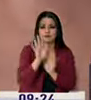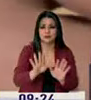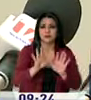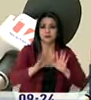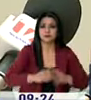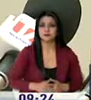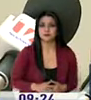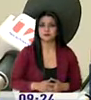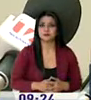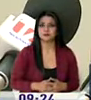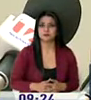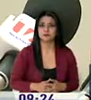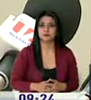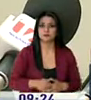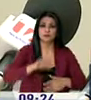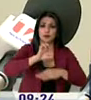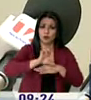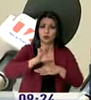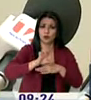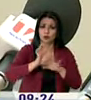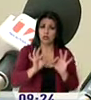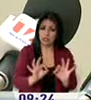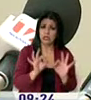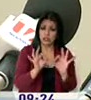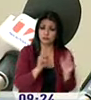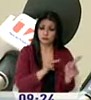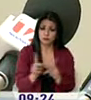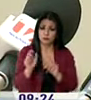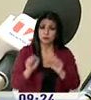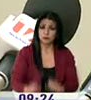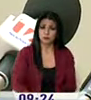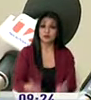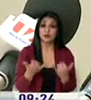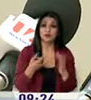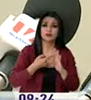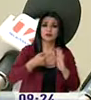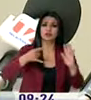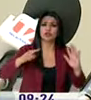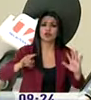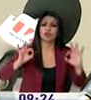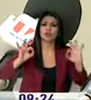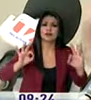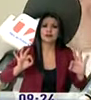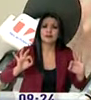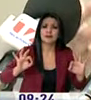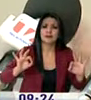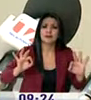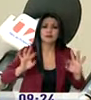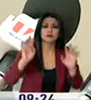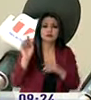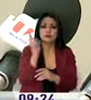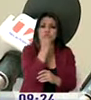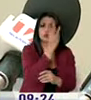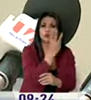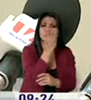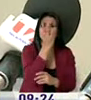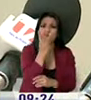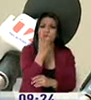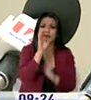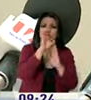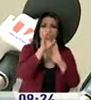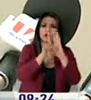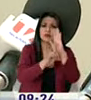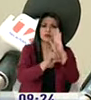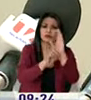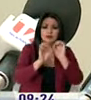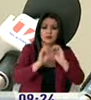moneda virtual. Claro que el Ecuador está preparado para entrar a eso, porque la tecnología es una tecnología que está en la red, es un código, o